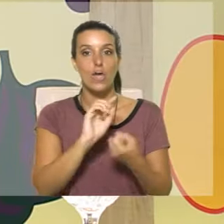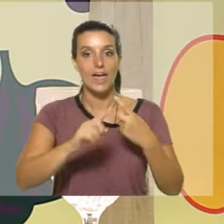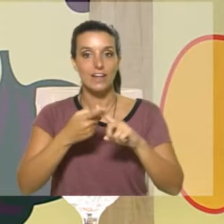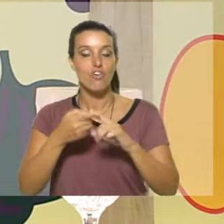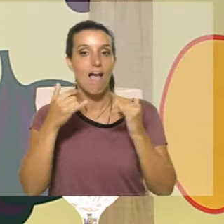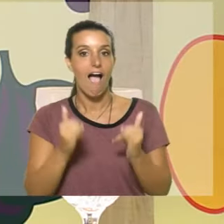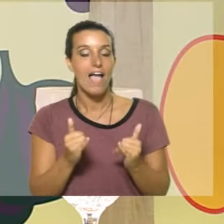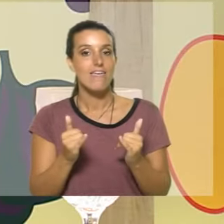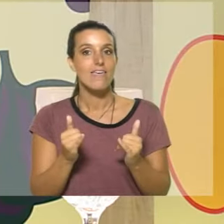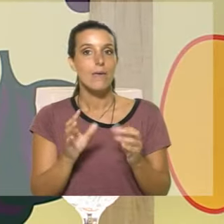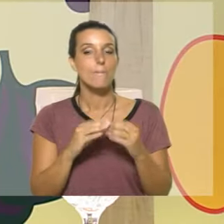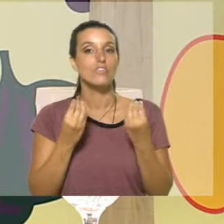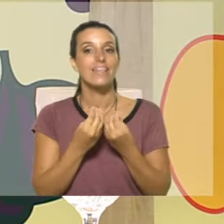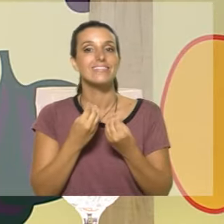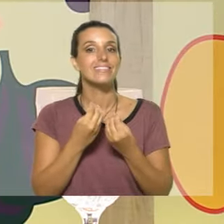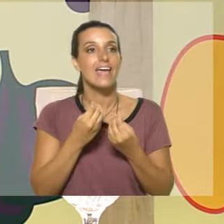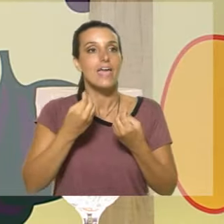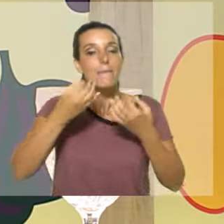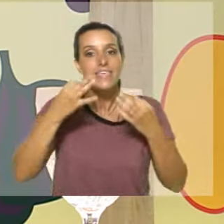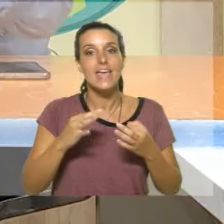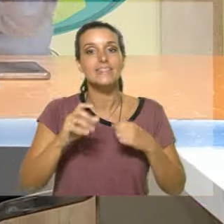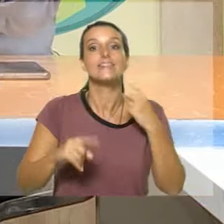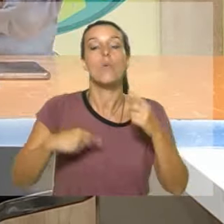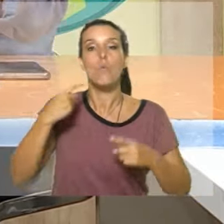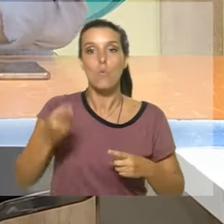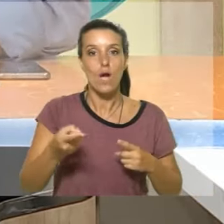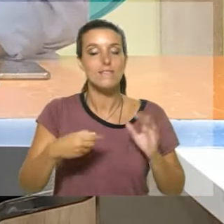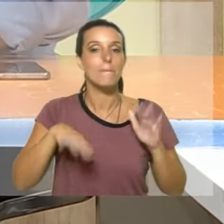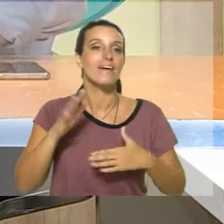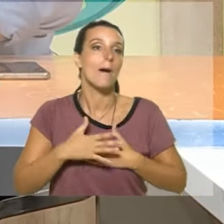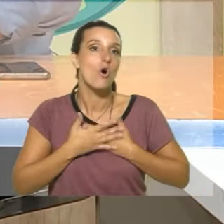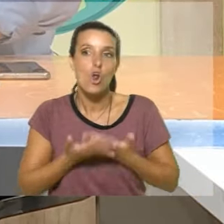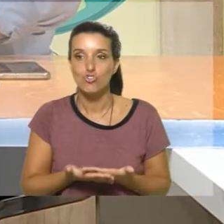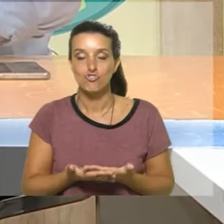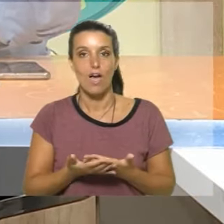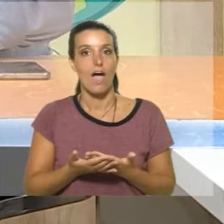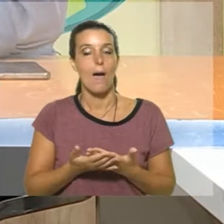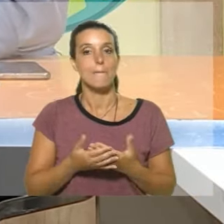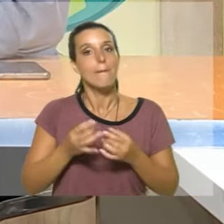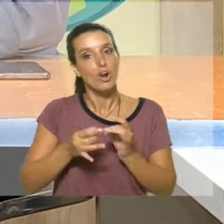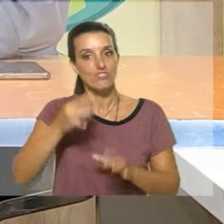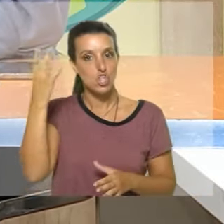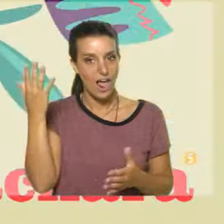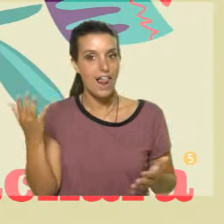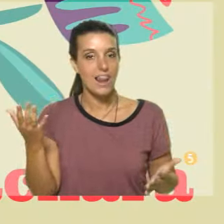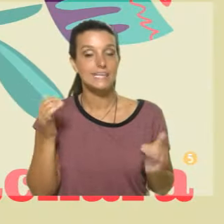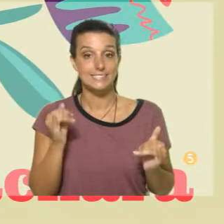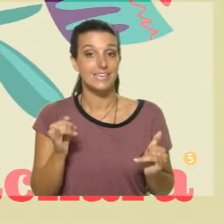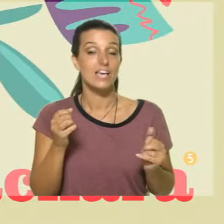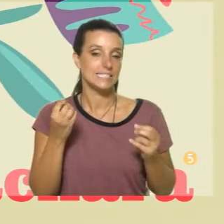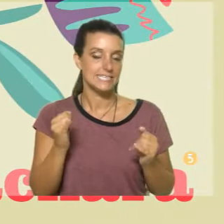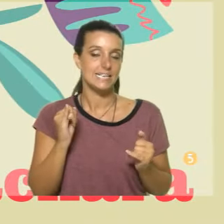una un tronco común Más allá de que después sea más amorosa más profesional sí